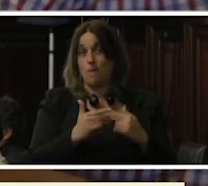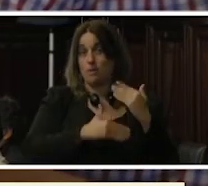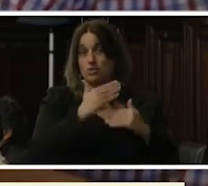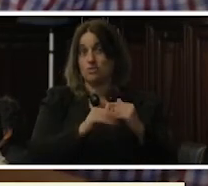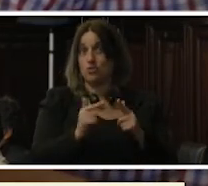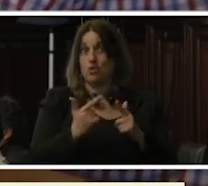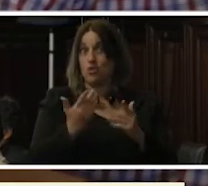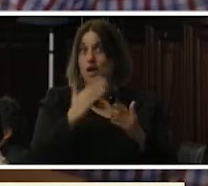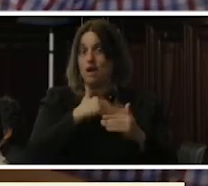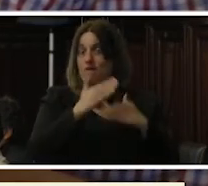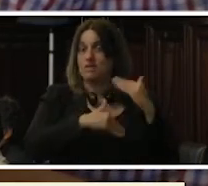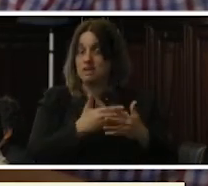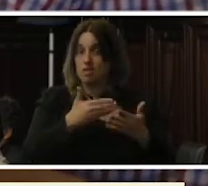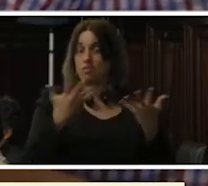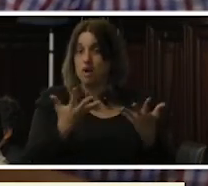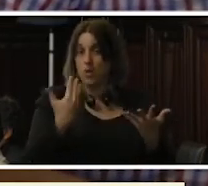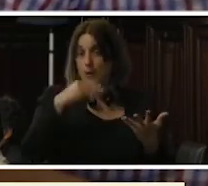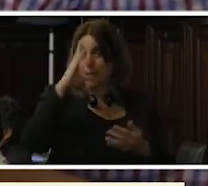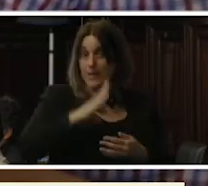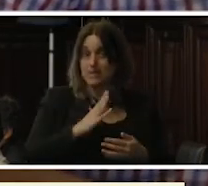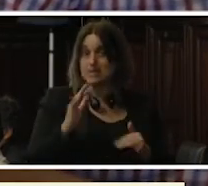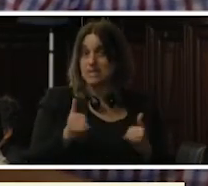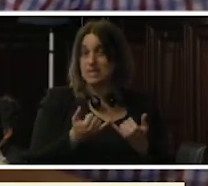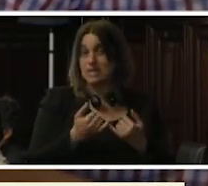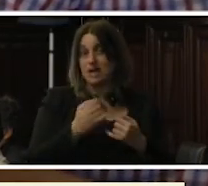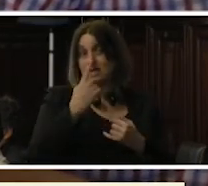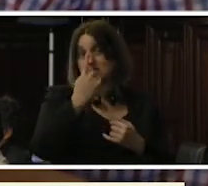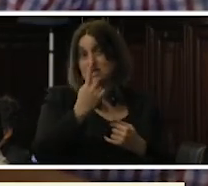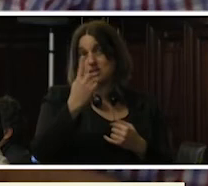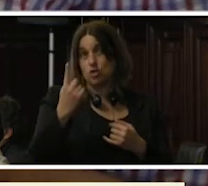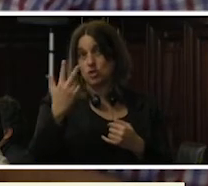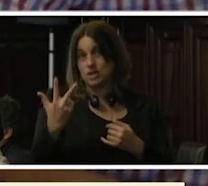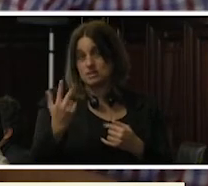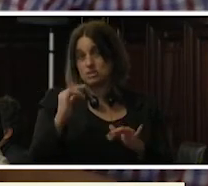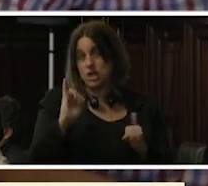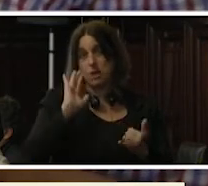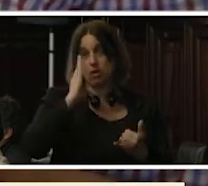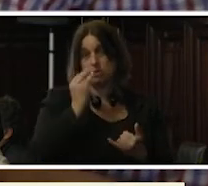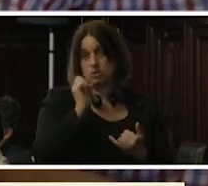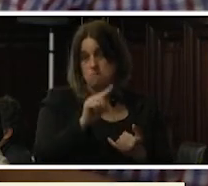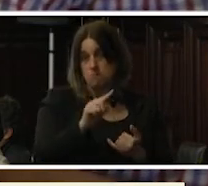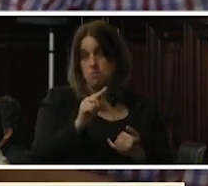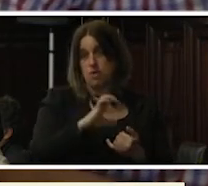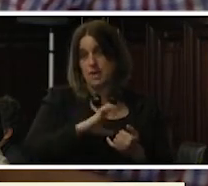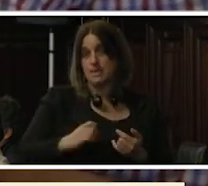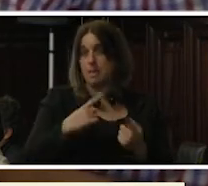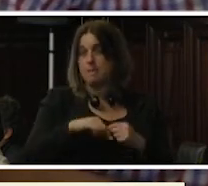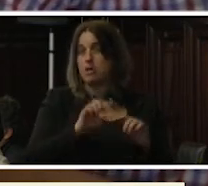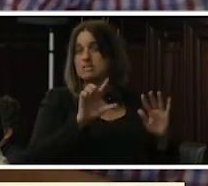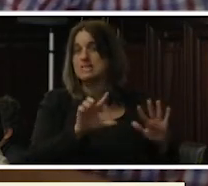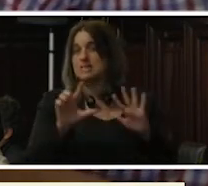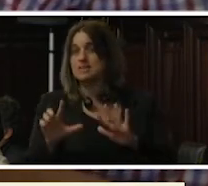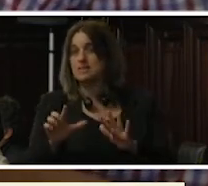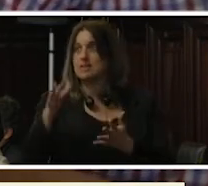avancen. Hoy día en Brasil hay como de 113 registros reconocidos por el Estado, 77 todavía no cuentan con